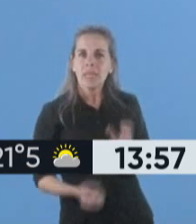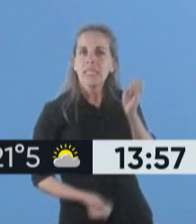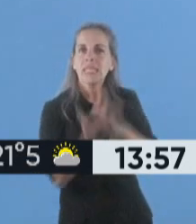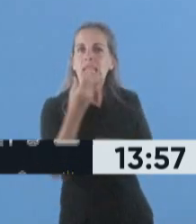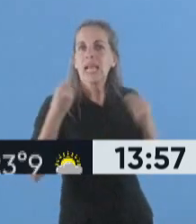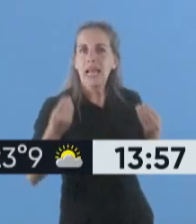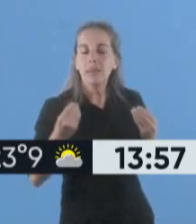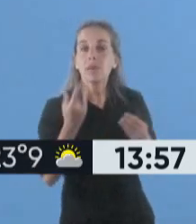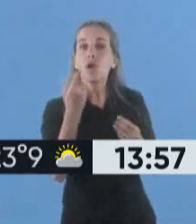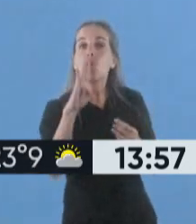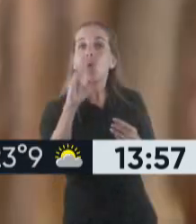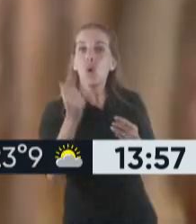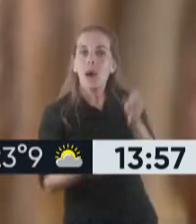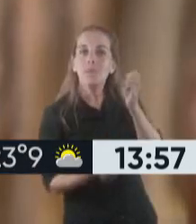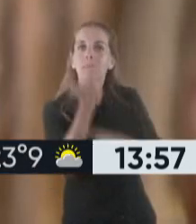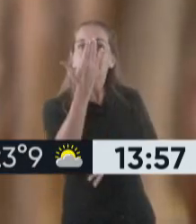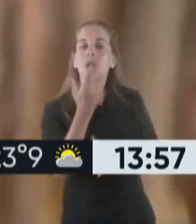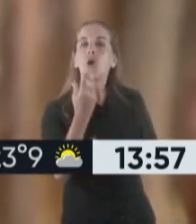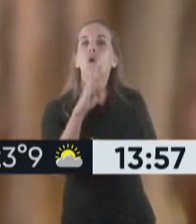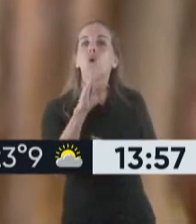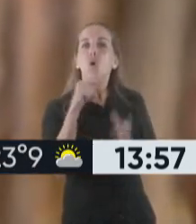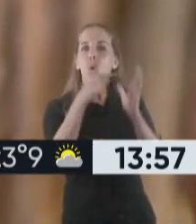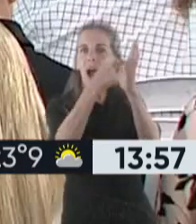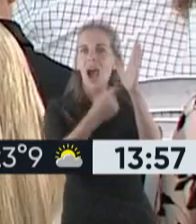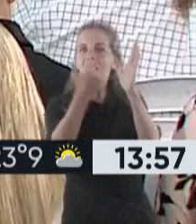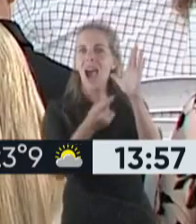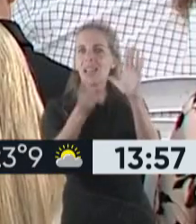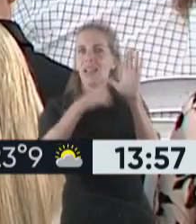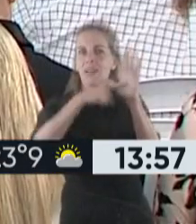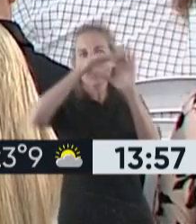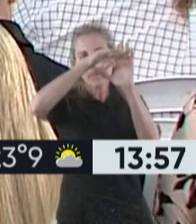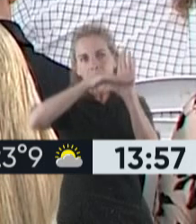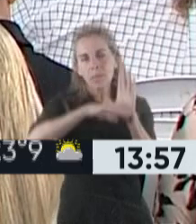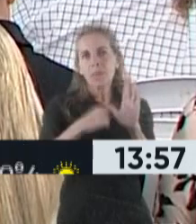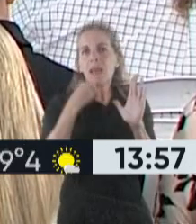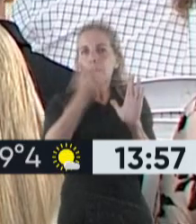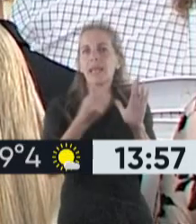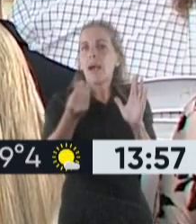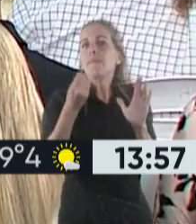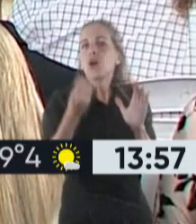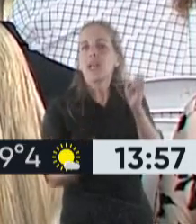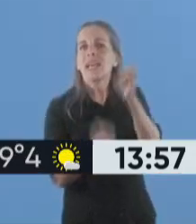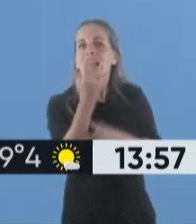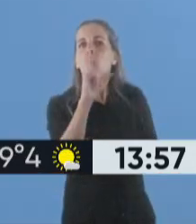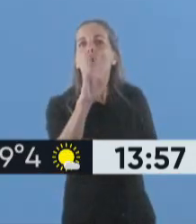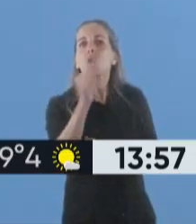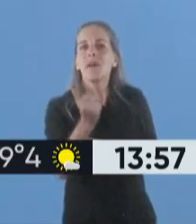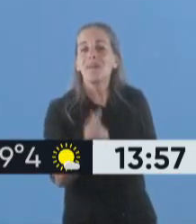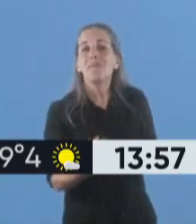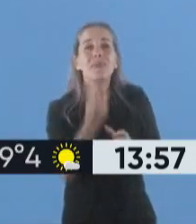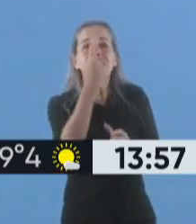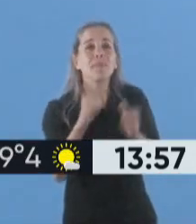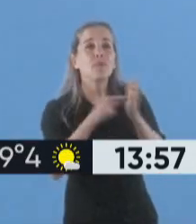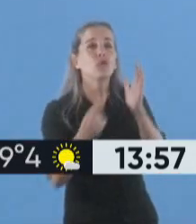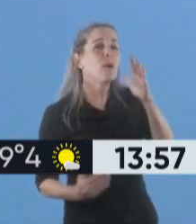que crea la Universidad de Buenos Aires tiene consideraciones, las razones por las cuales hay que crear la universidad. ¿Saben cuál es la razón